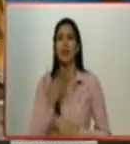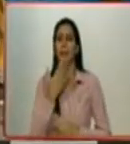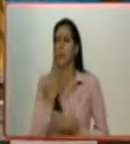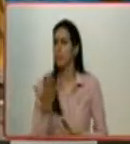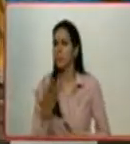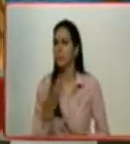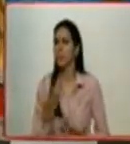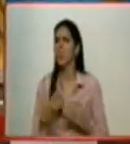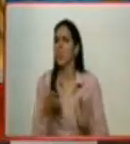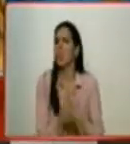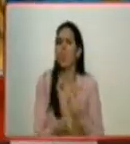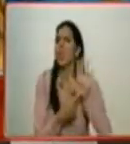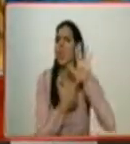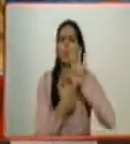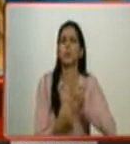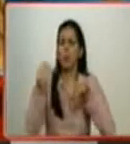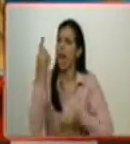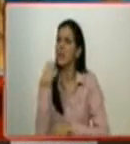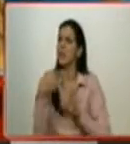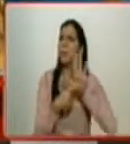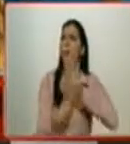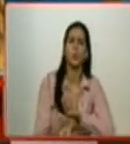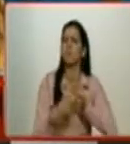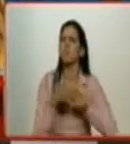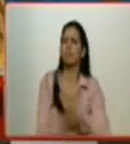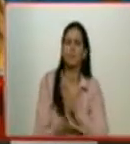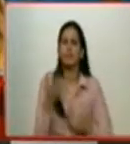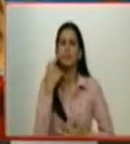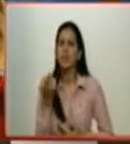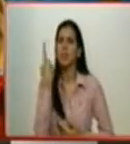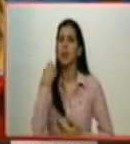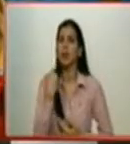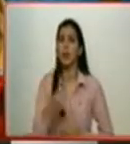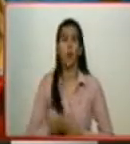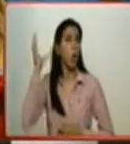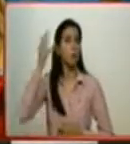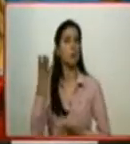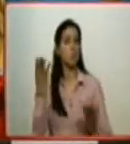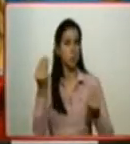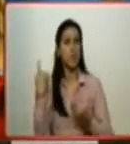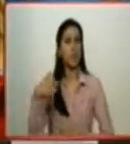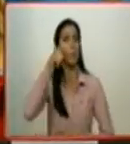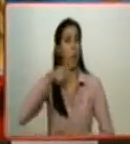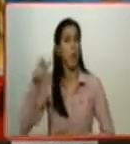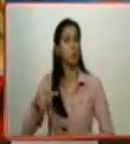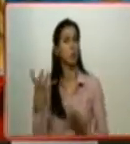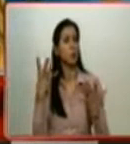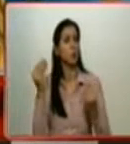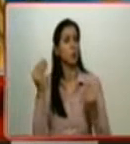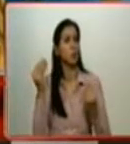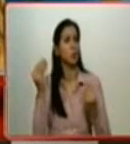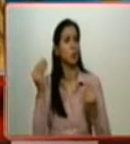se demostró en el día de ayer fue el grado de conciencia de nuestro pueblo. No